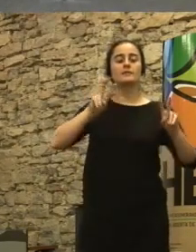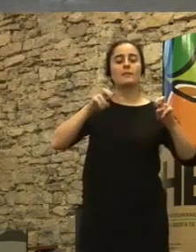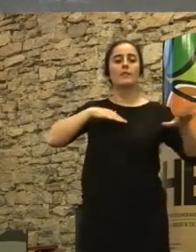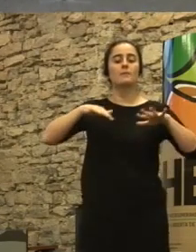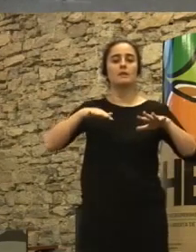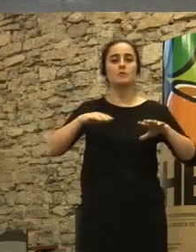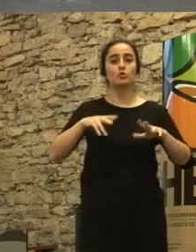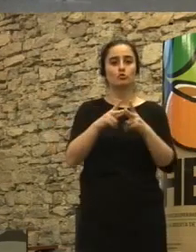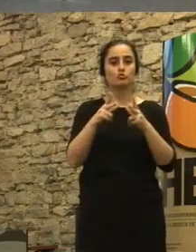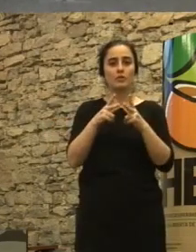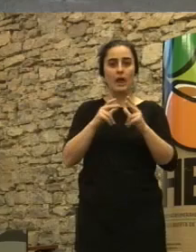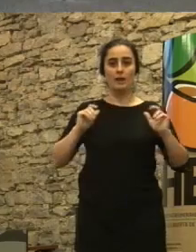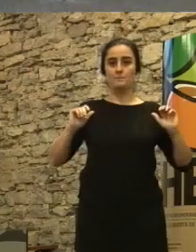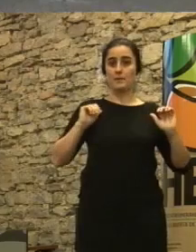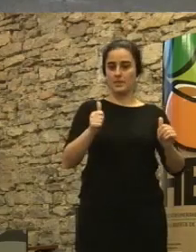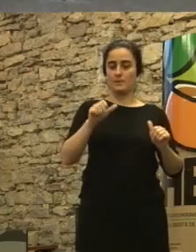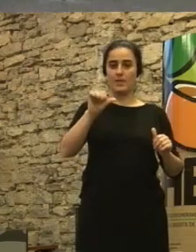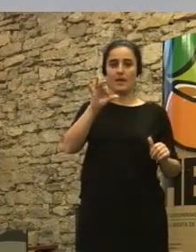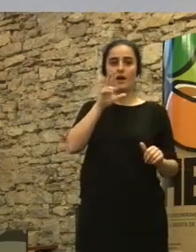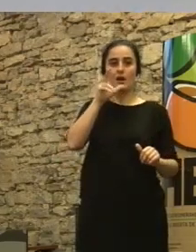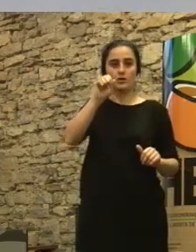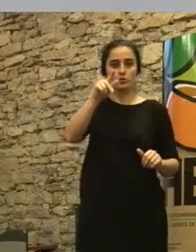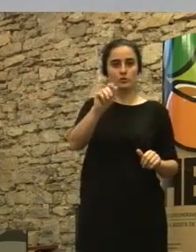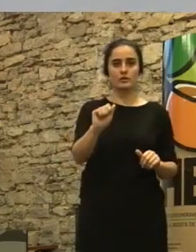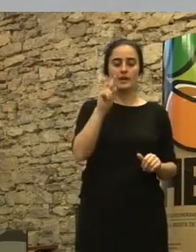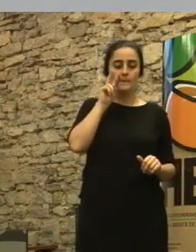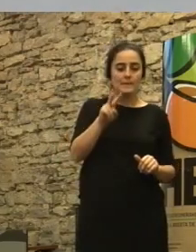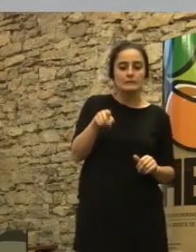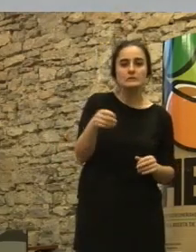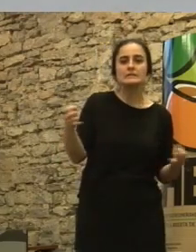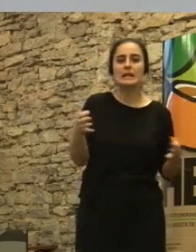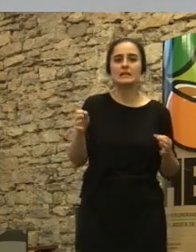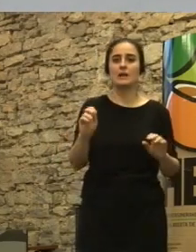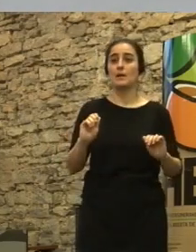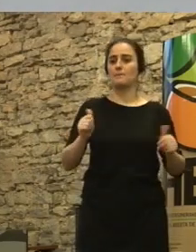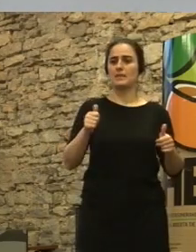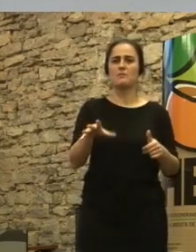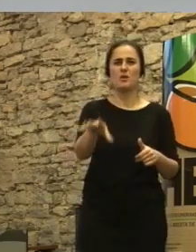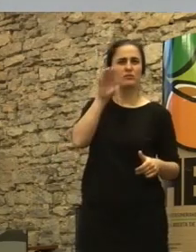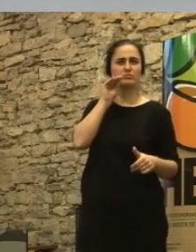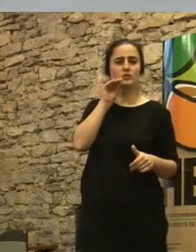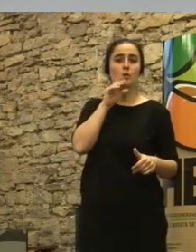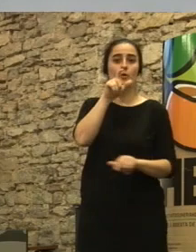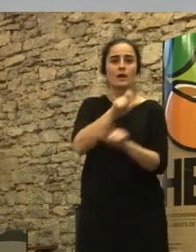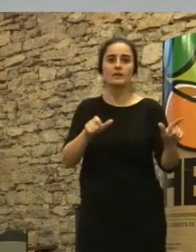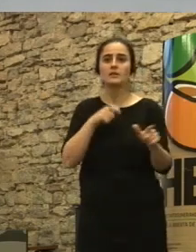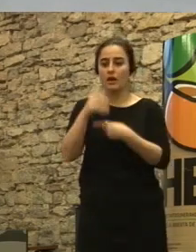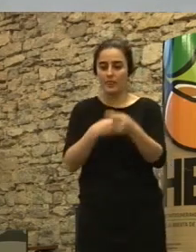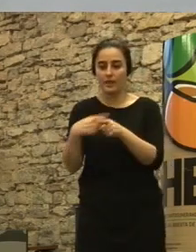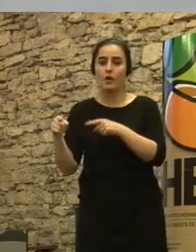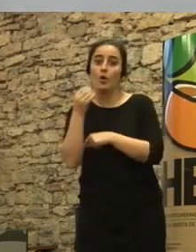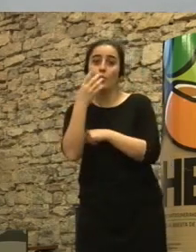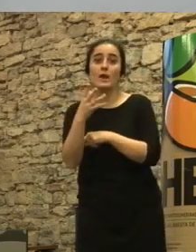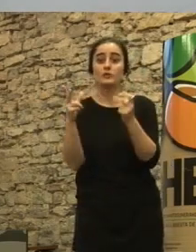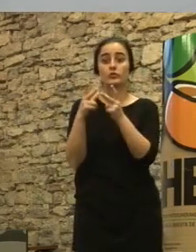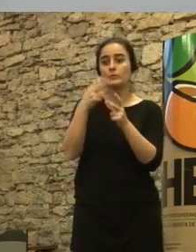inicio, que ha visto de qué se trata. Porque no es fácil captarlo al inicio. Porque hay mucha gente que hace cosas buenas, interesantes socialmente,